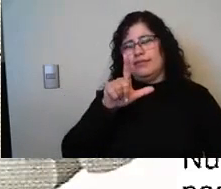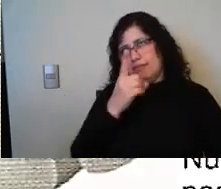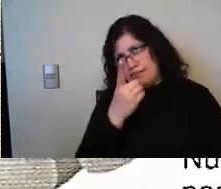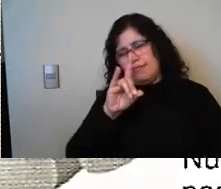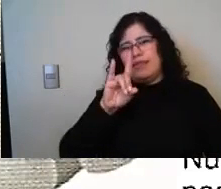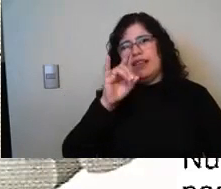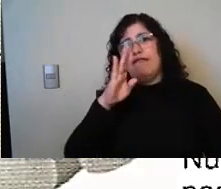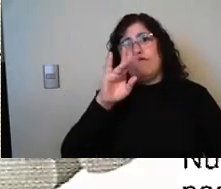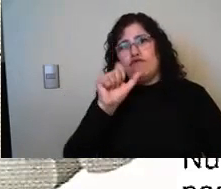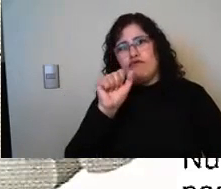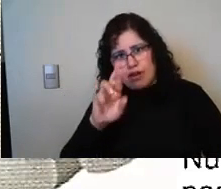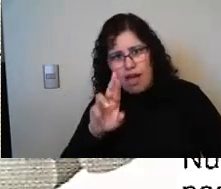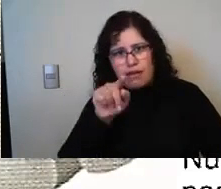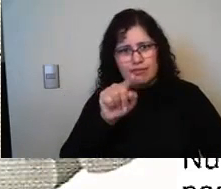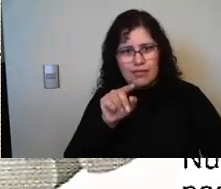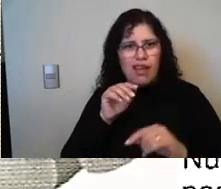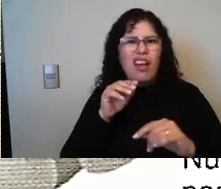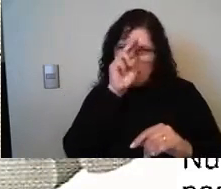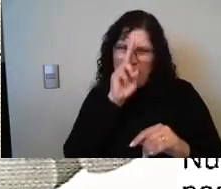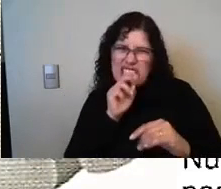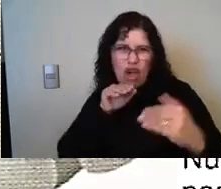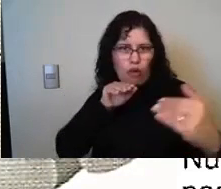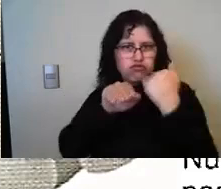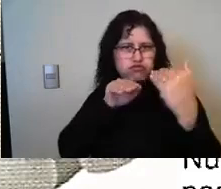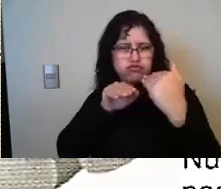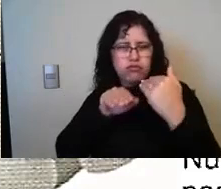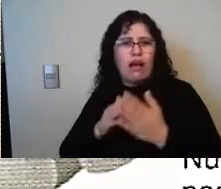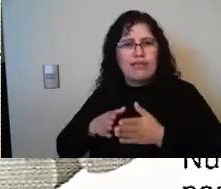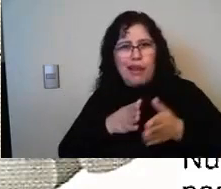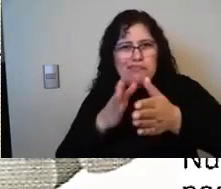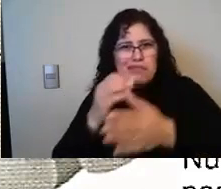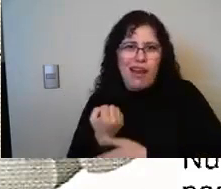como una carretera de conducción hacia el territorio funcional.